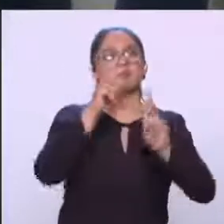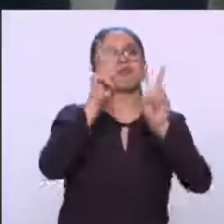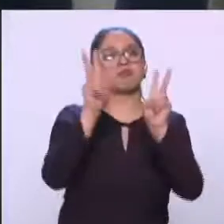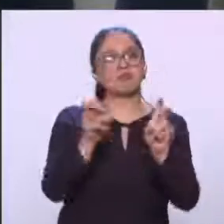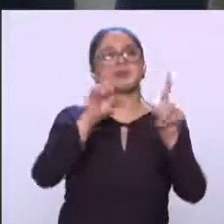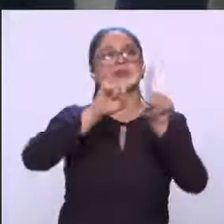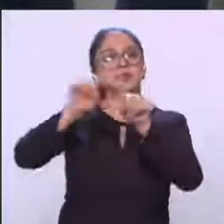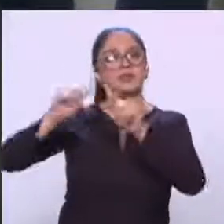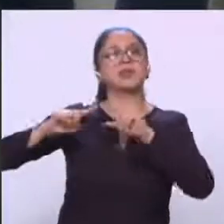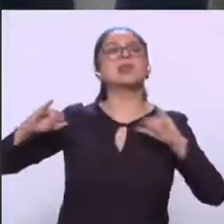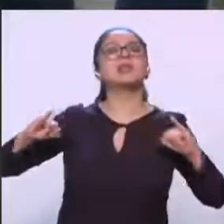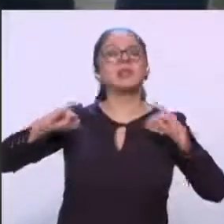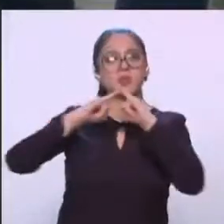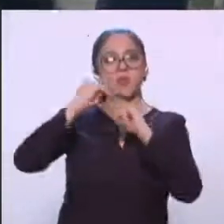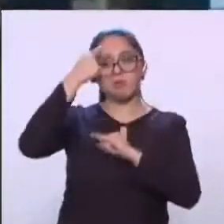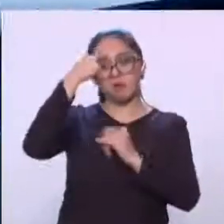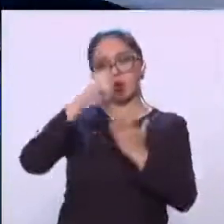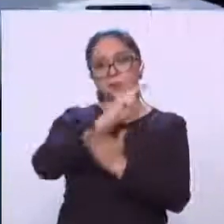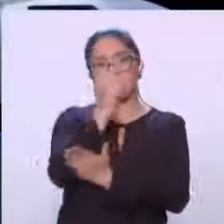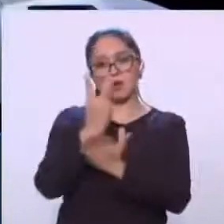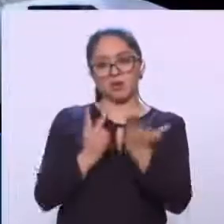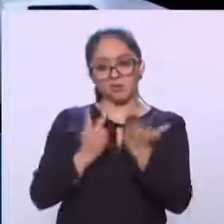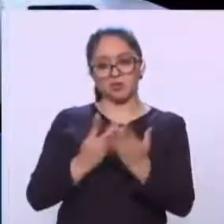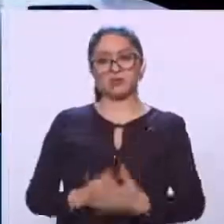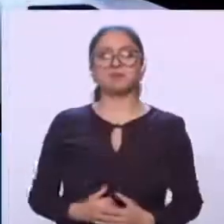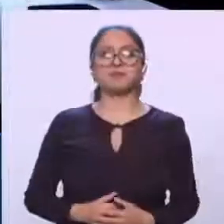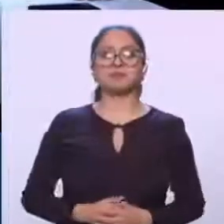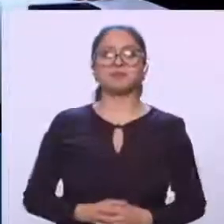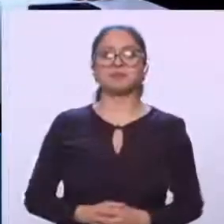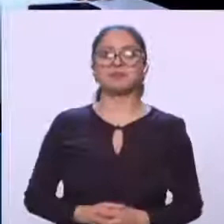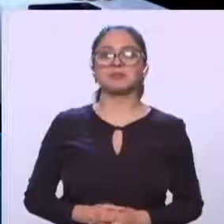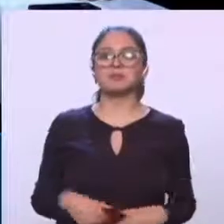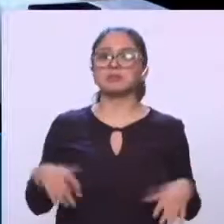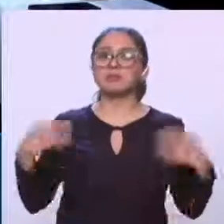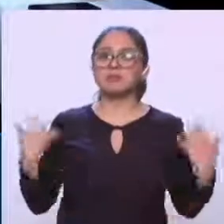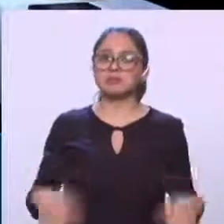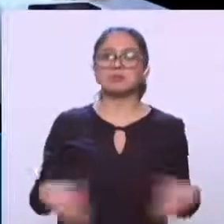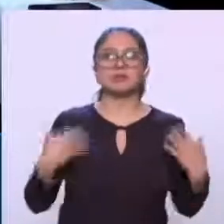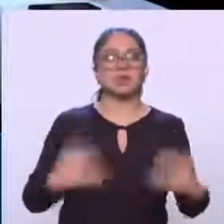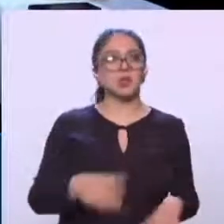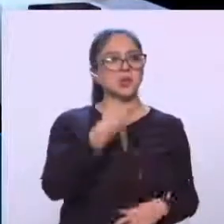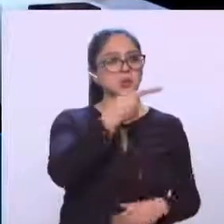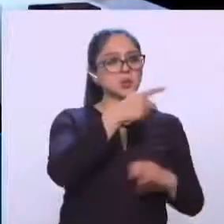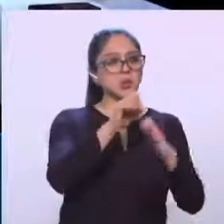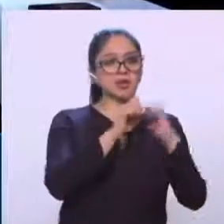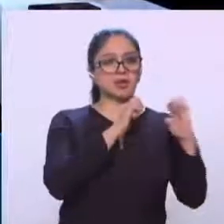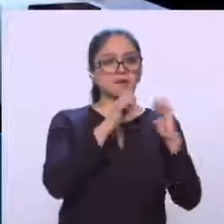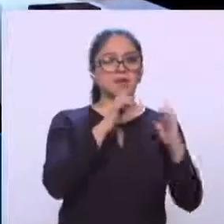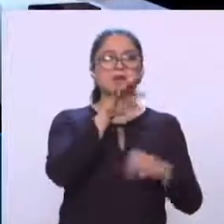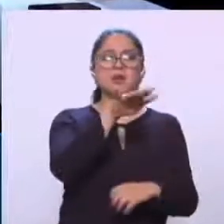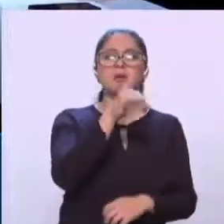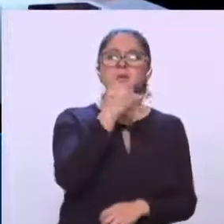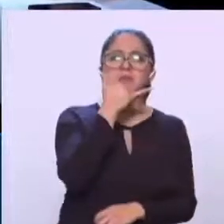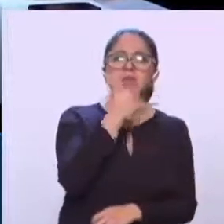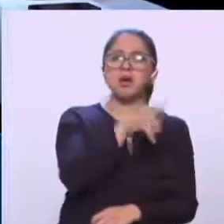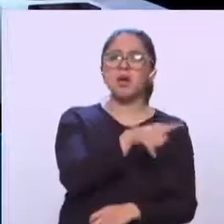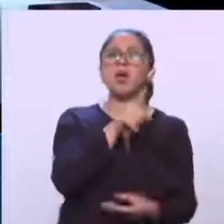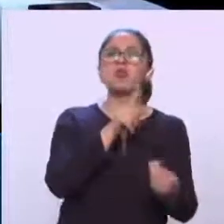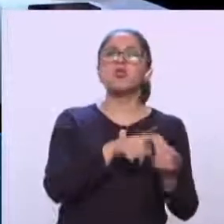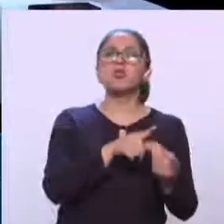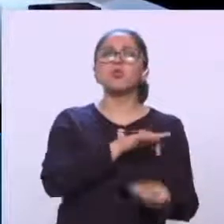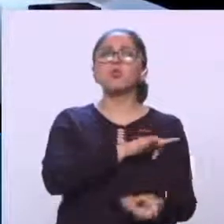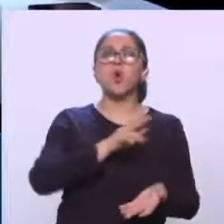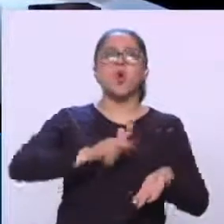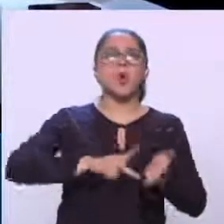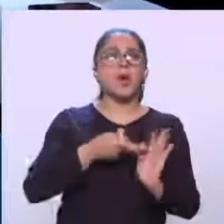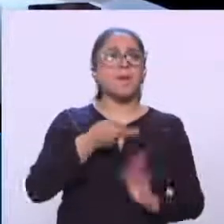institutos de planeación. Pues imperdible entrevista esta. Azul, ¿dónde la podemos, recuérdanos, dónde la